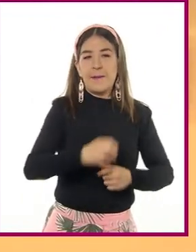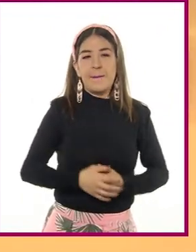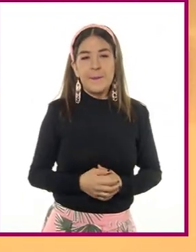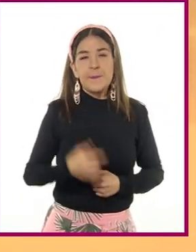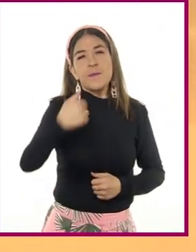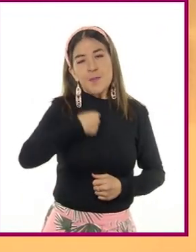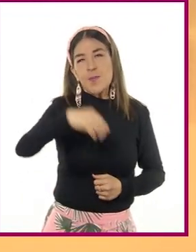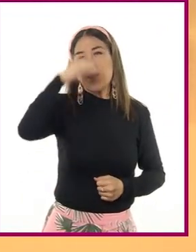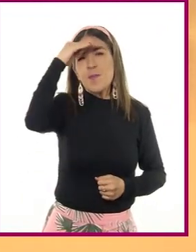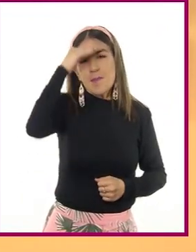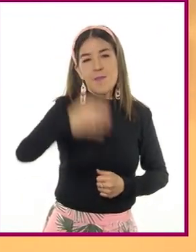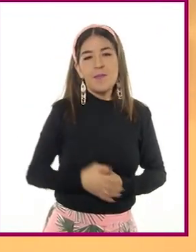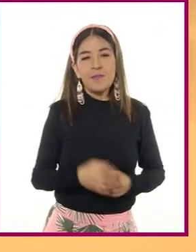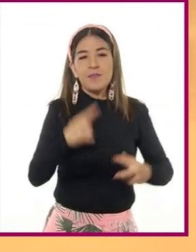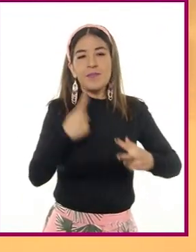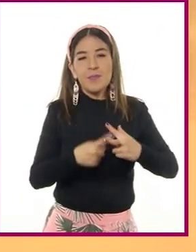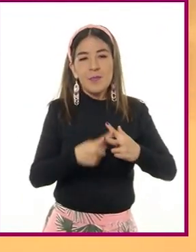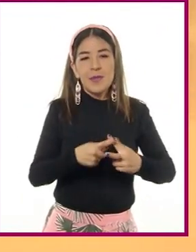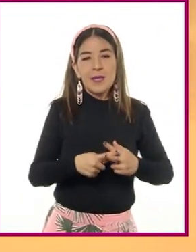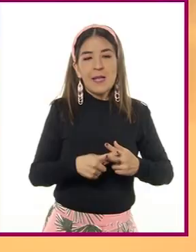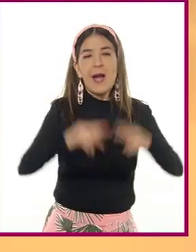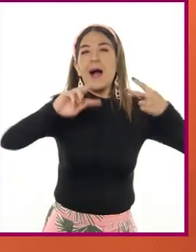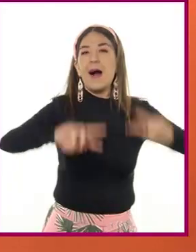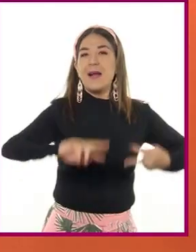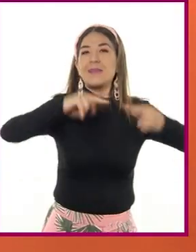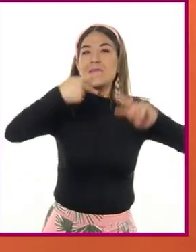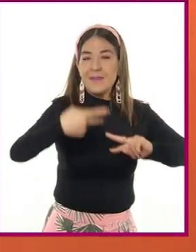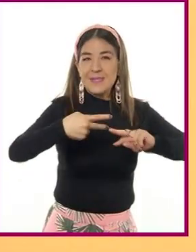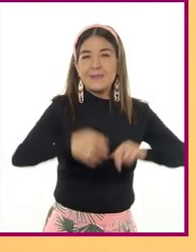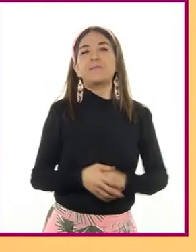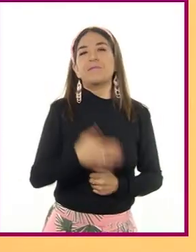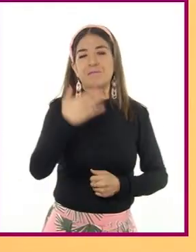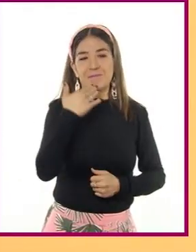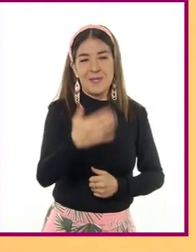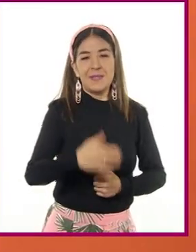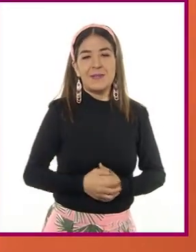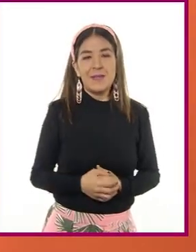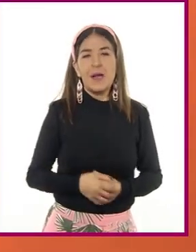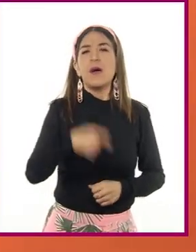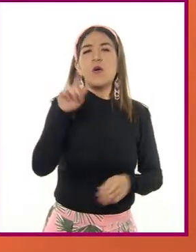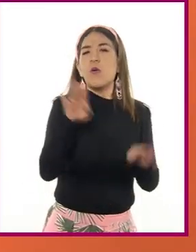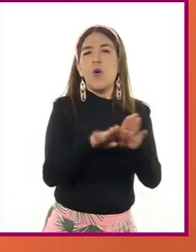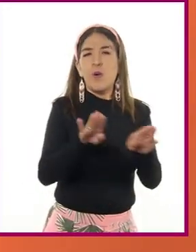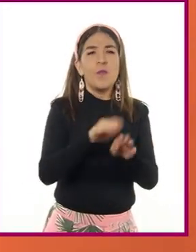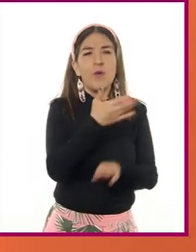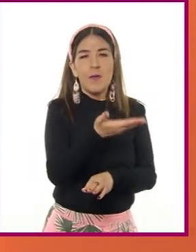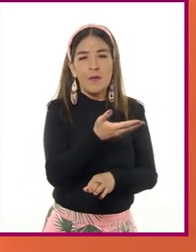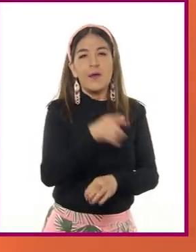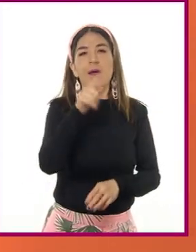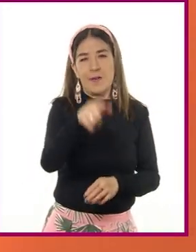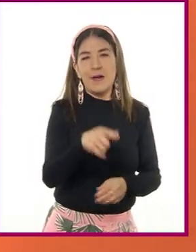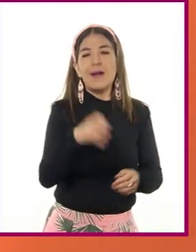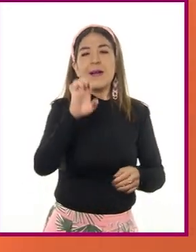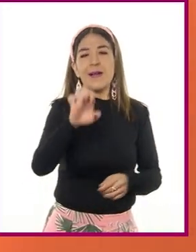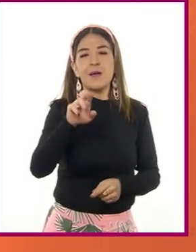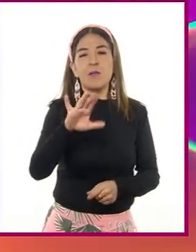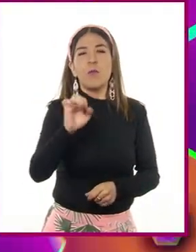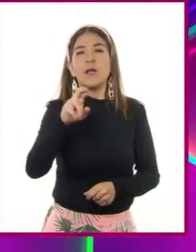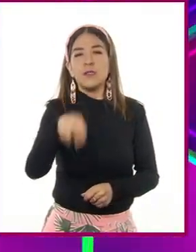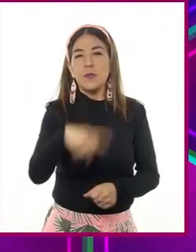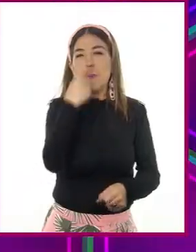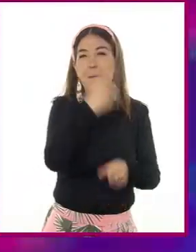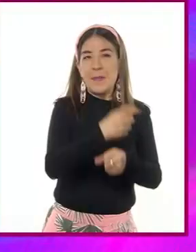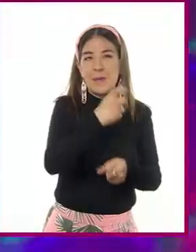me ocurre hacer las operaciones contrarias. Muy bien, Leslie, pero para esto podemos plantear una ecuación de primer